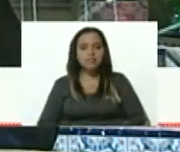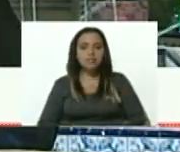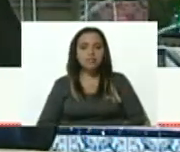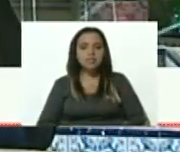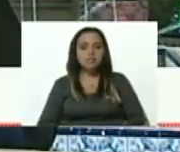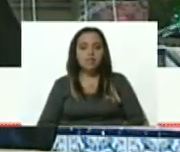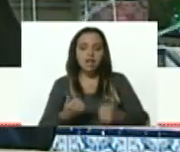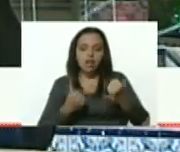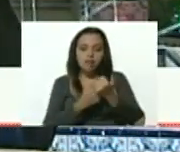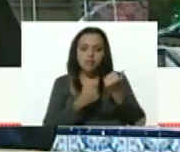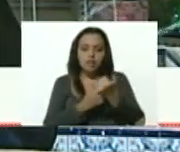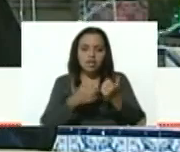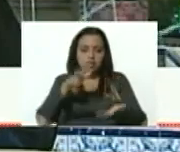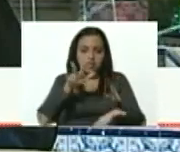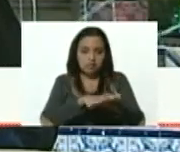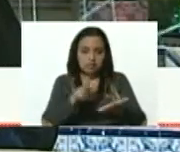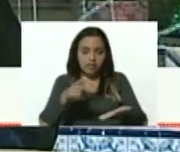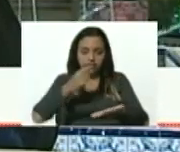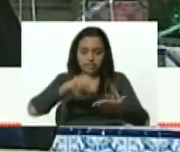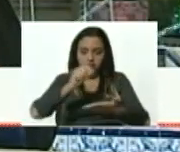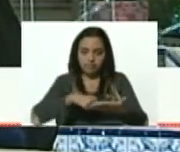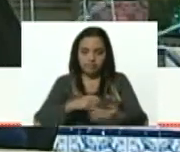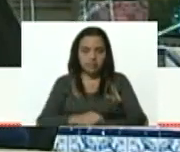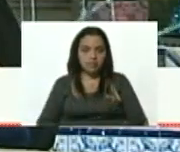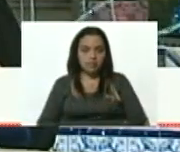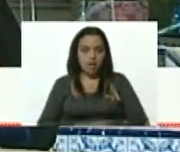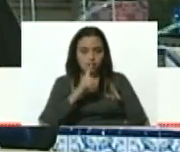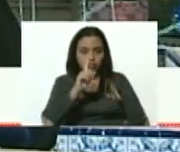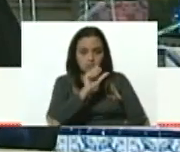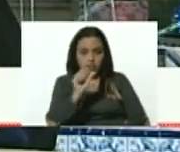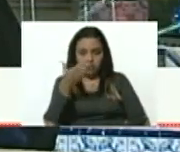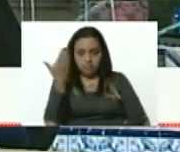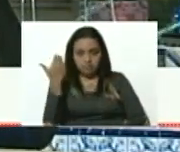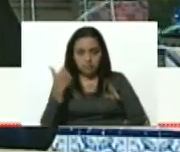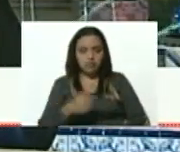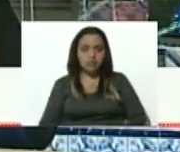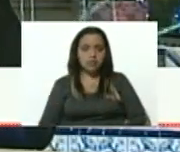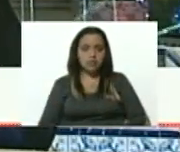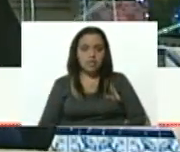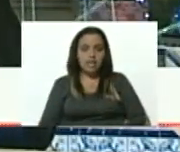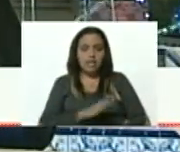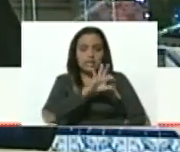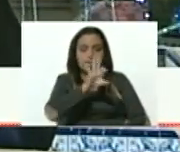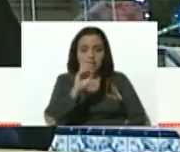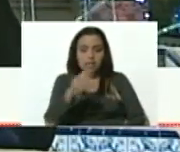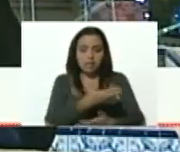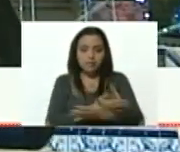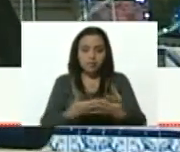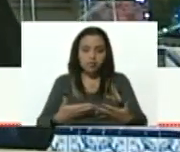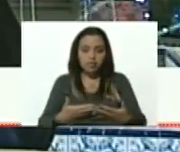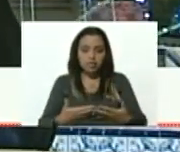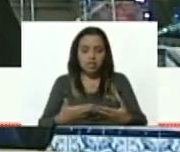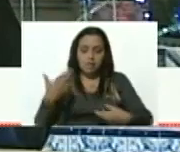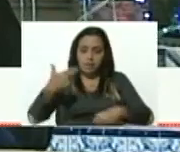sustentado, como lo certifiqué y lo firmé hace una semana, en 30 millones de barriles de petróleo que